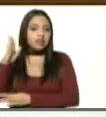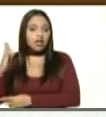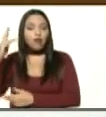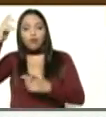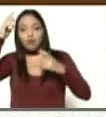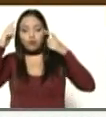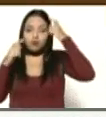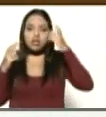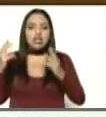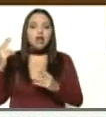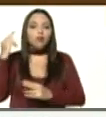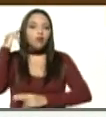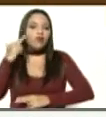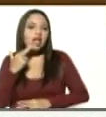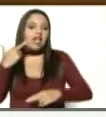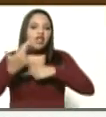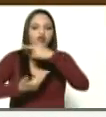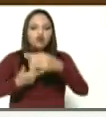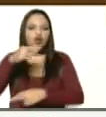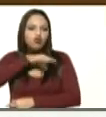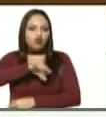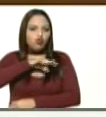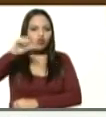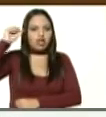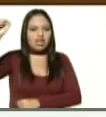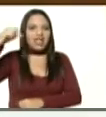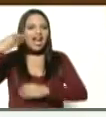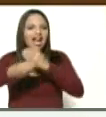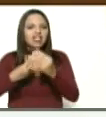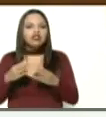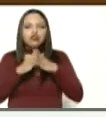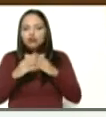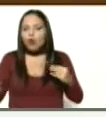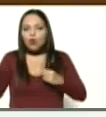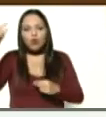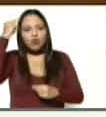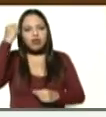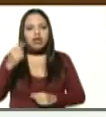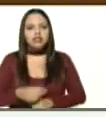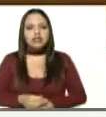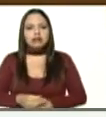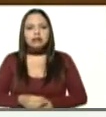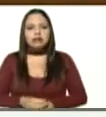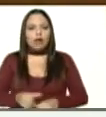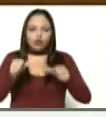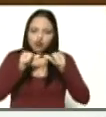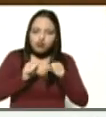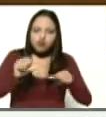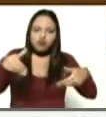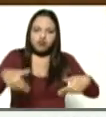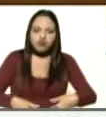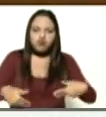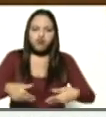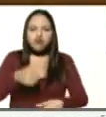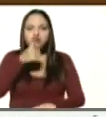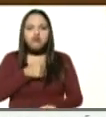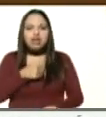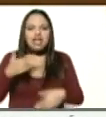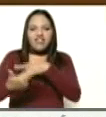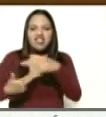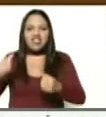chavistas, revolucionarias y socialistas, hacer todos los días. Resistir con rebeldía,